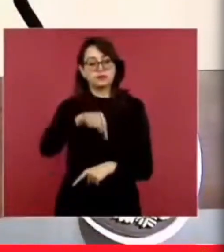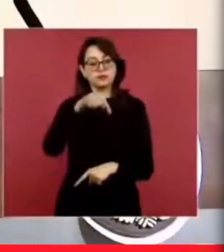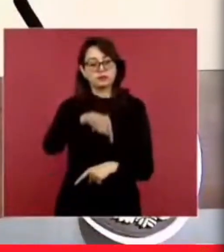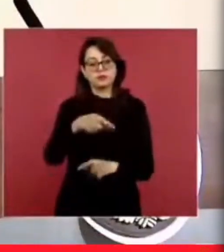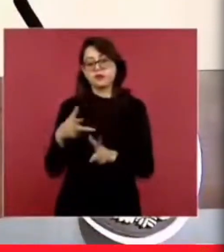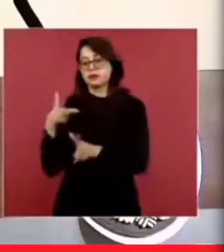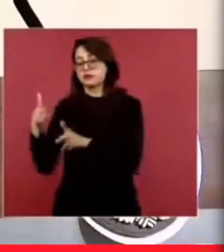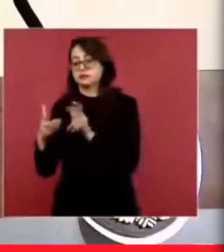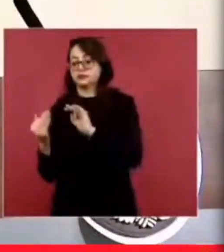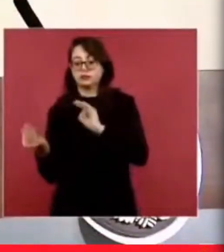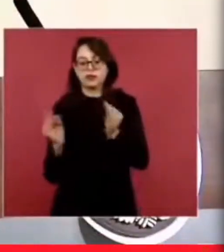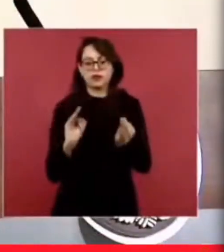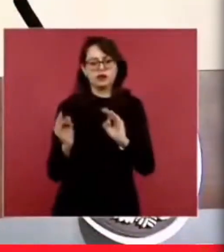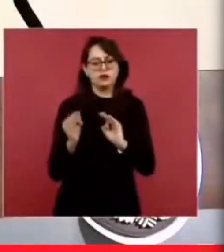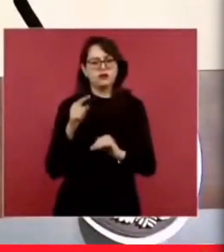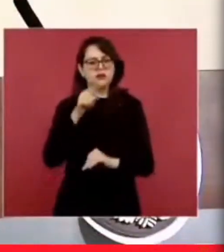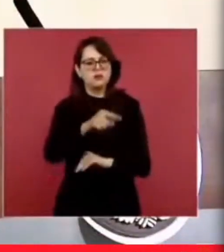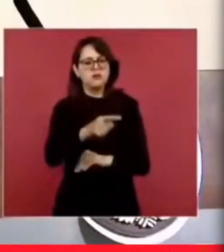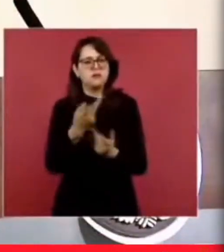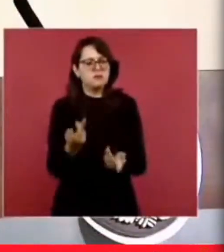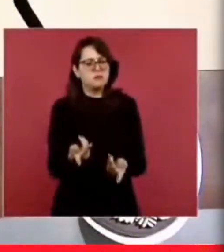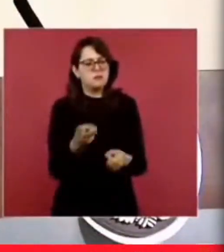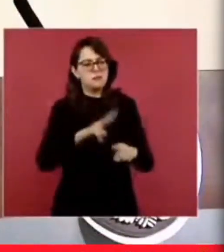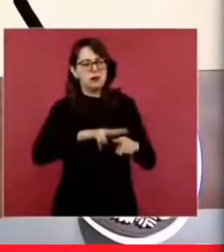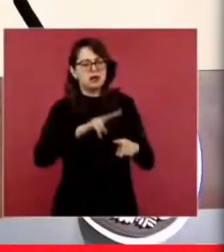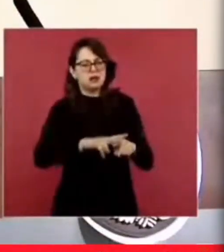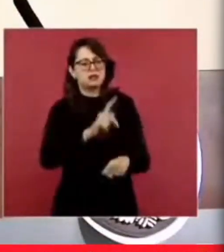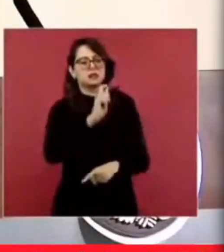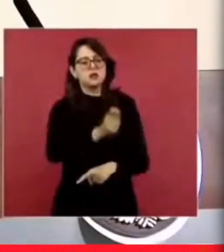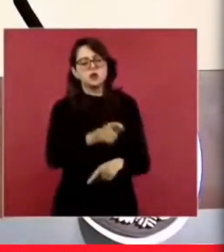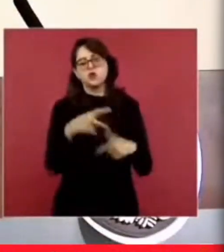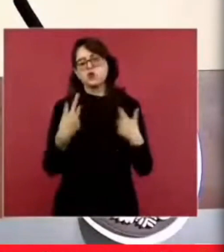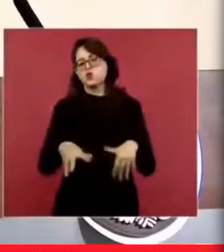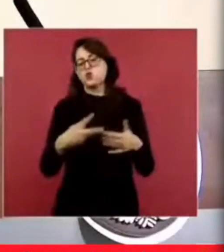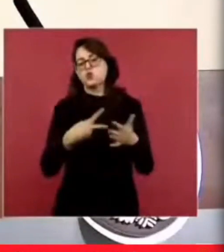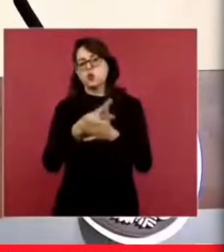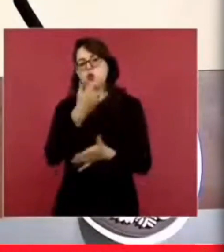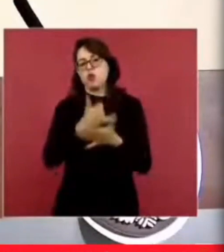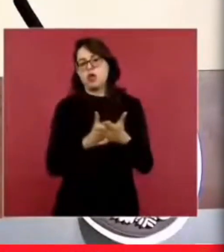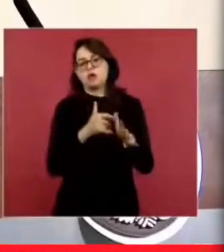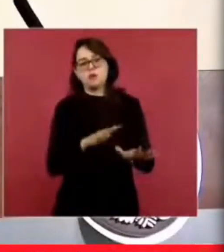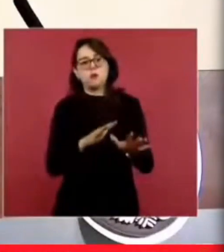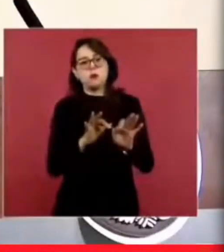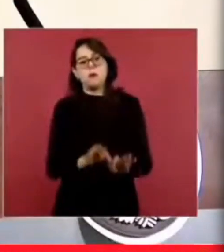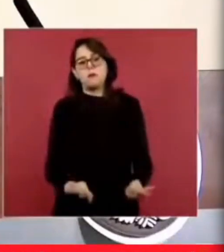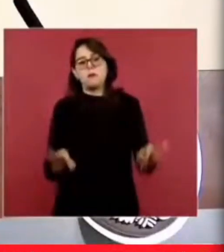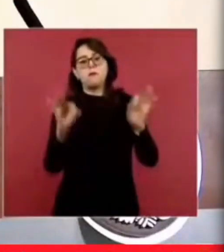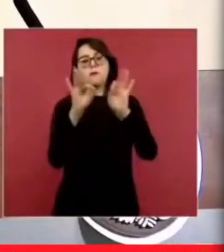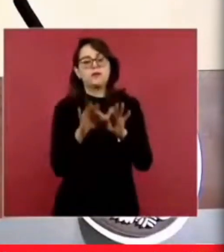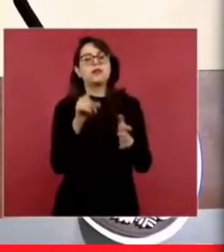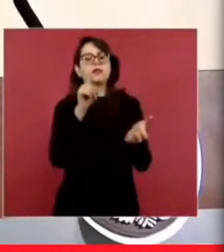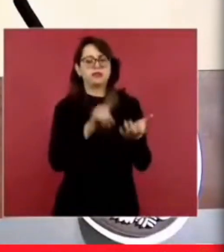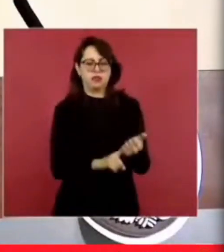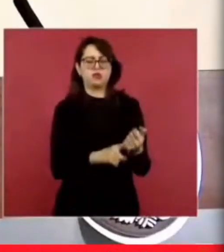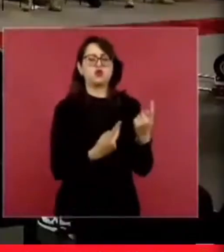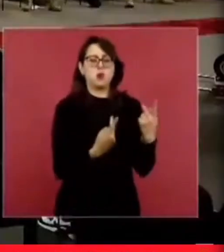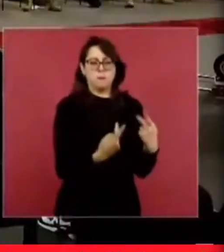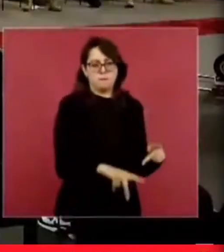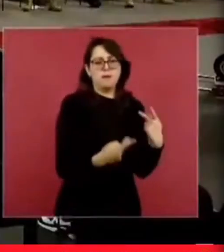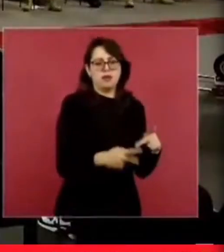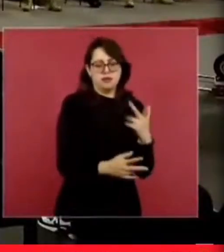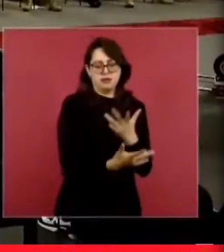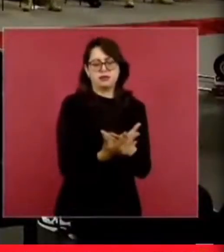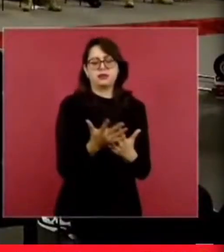del tren de que se trata de un proyecto emblemático que no sólo servirá de plataforma comercial para la tradicional